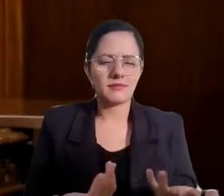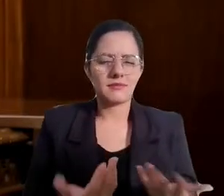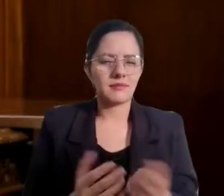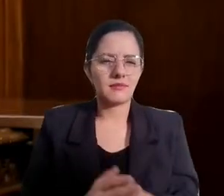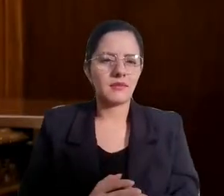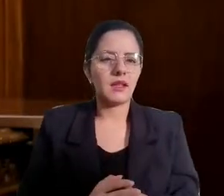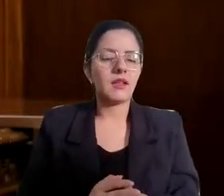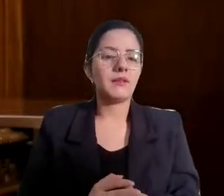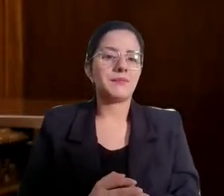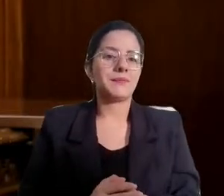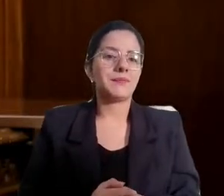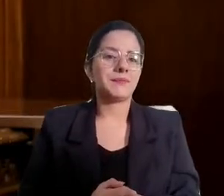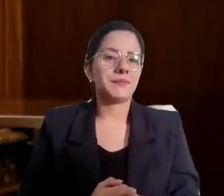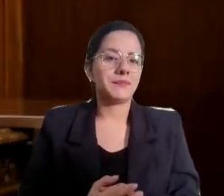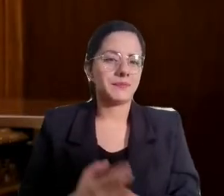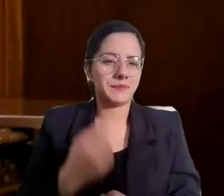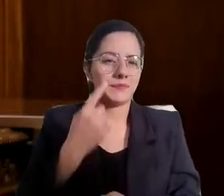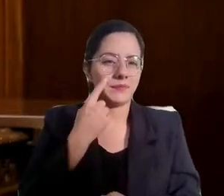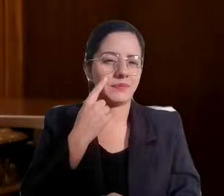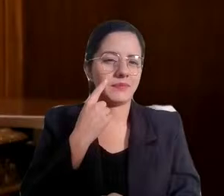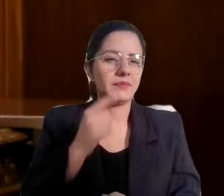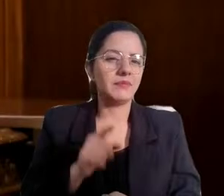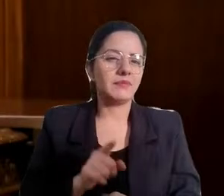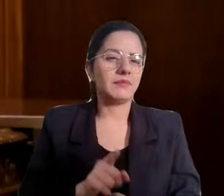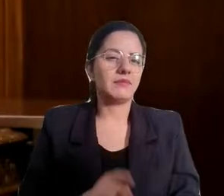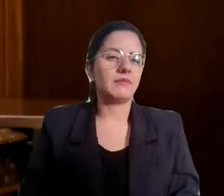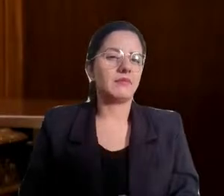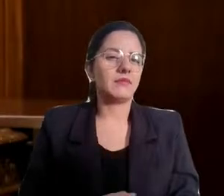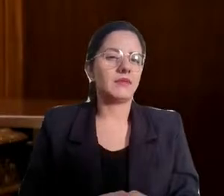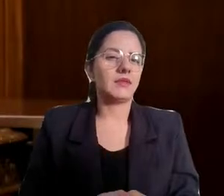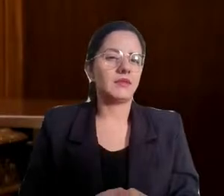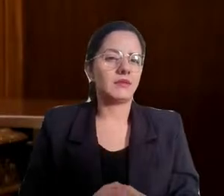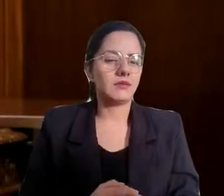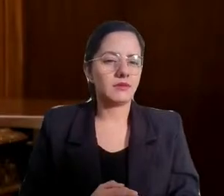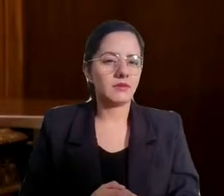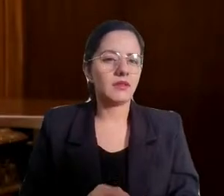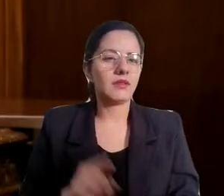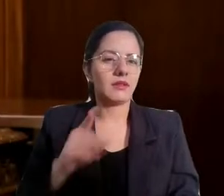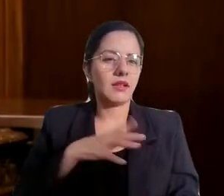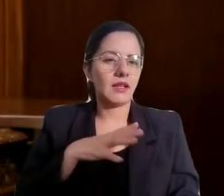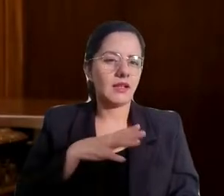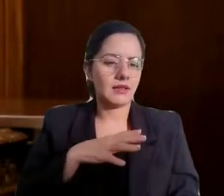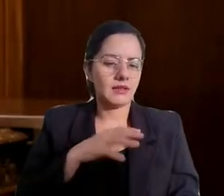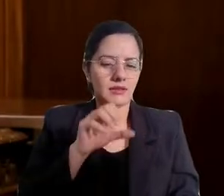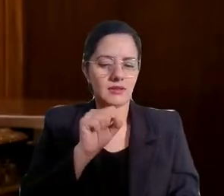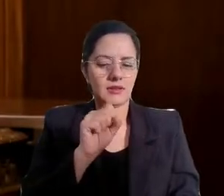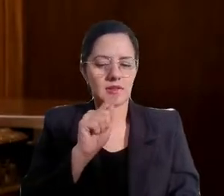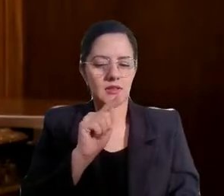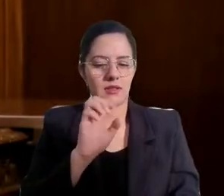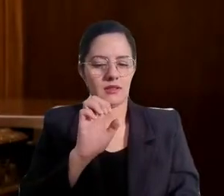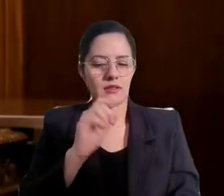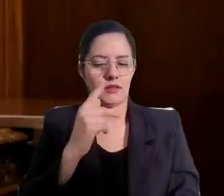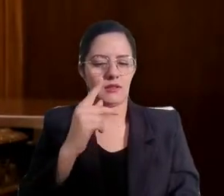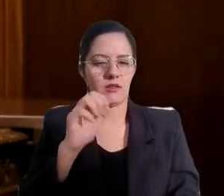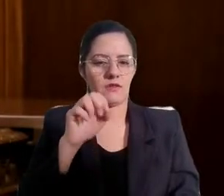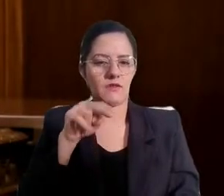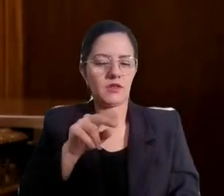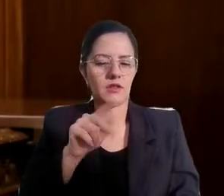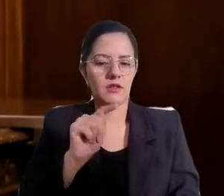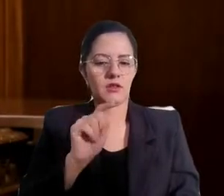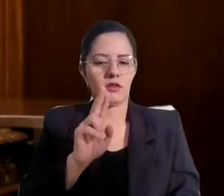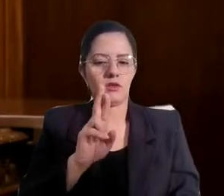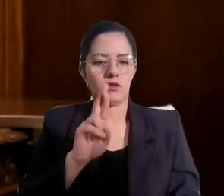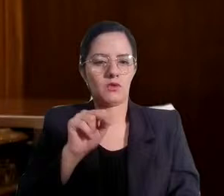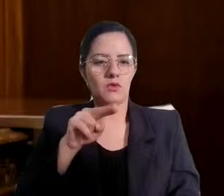El jurista que mayor nos explica este tema es Stephen Toulmin, a través de